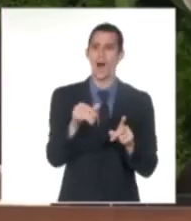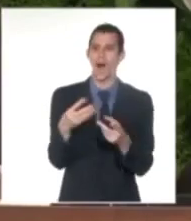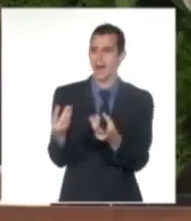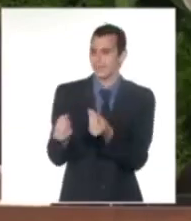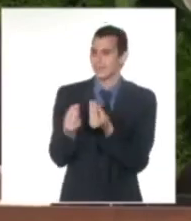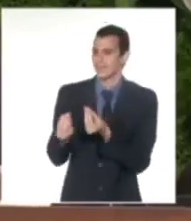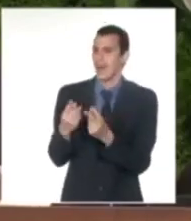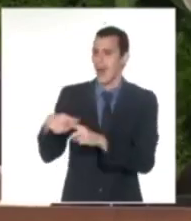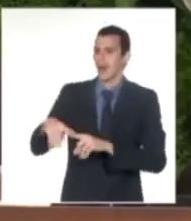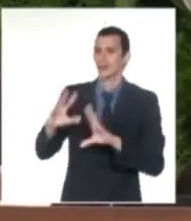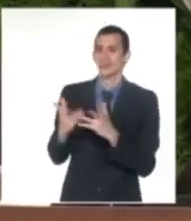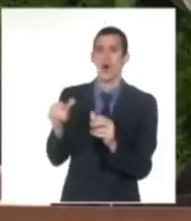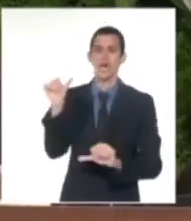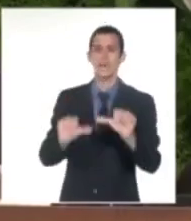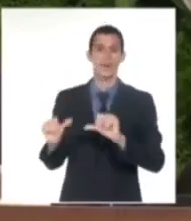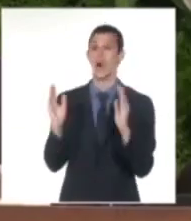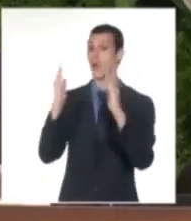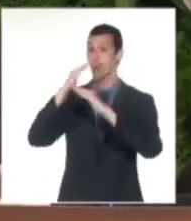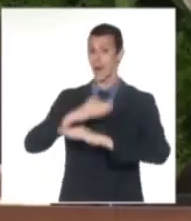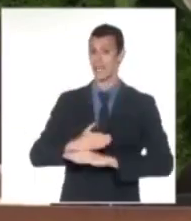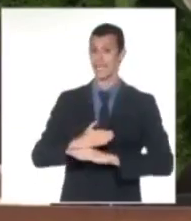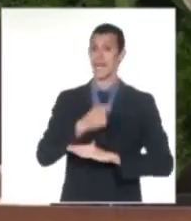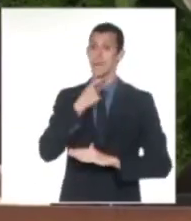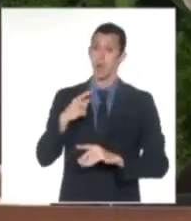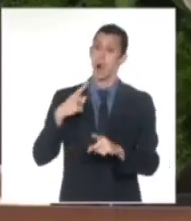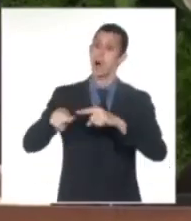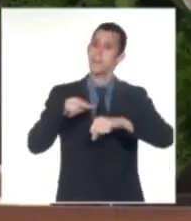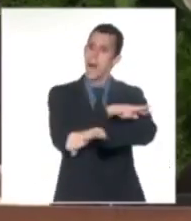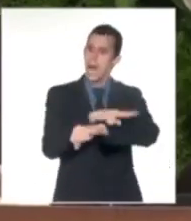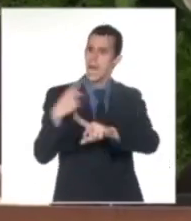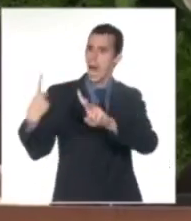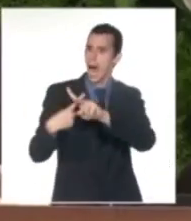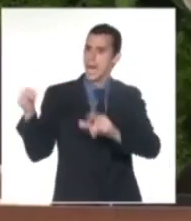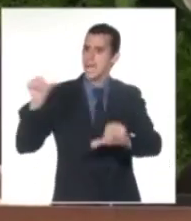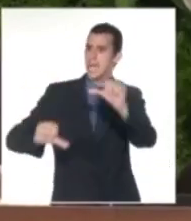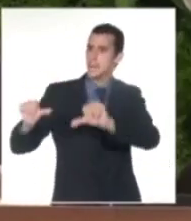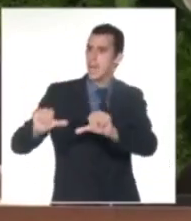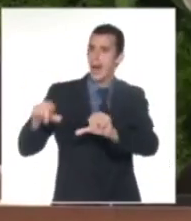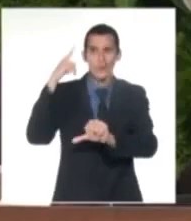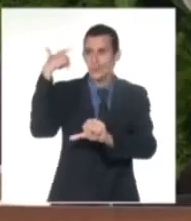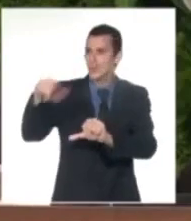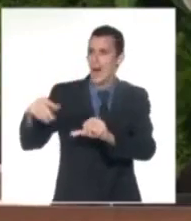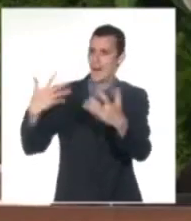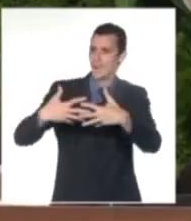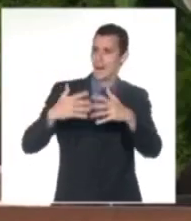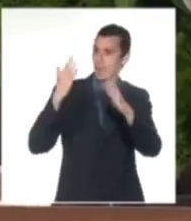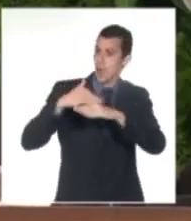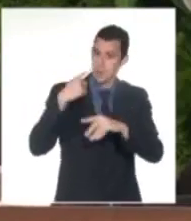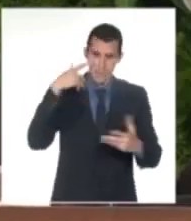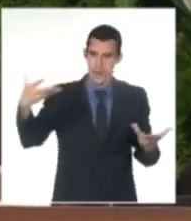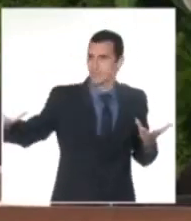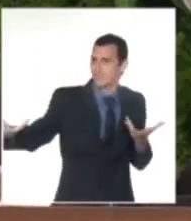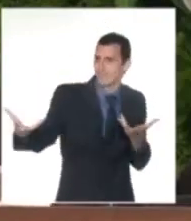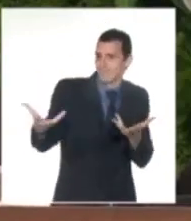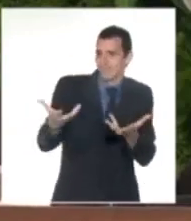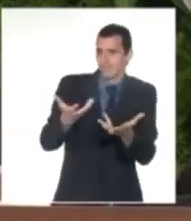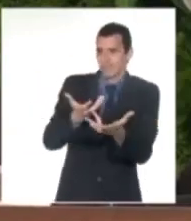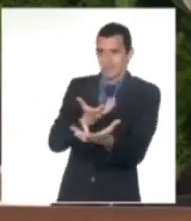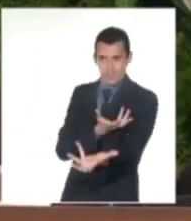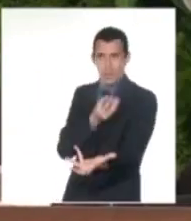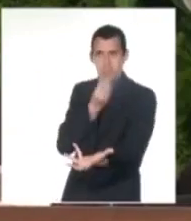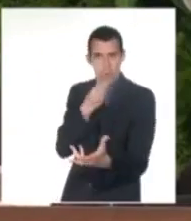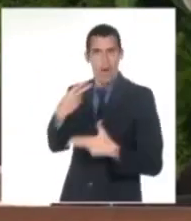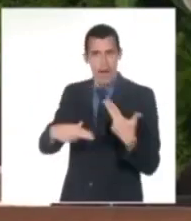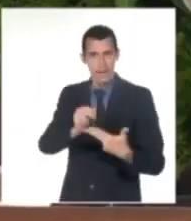exportarlos. Y creo que este es un esquema que puede servir en otros ámbitos y en otros países. De esa forma, ponemos en